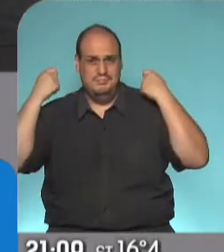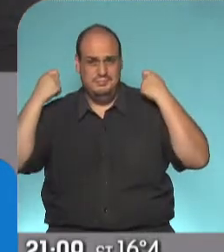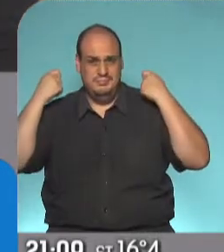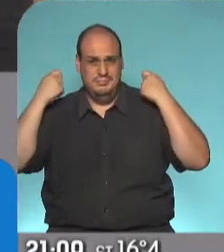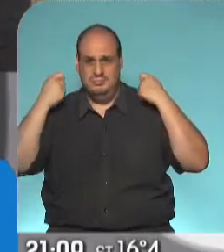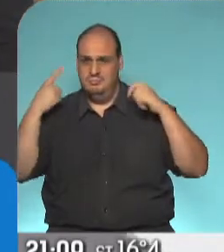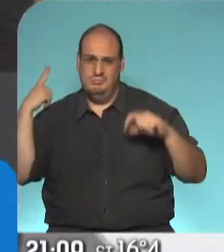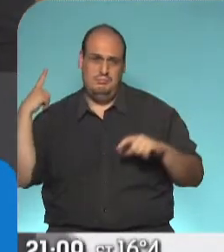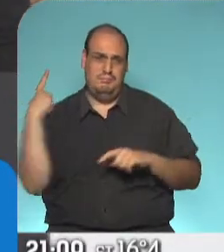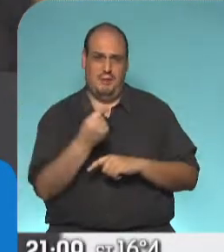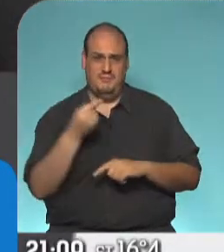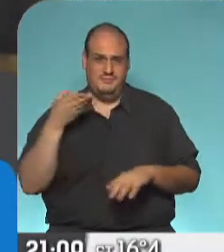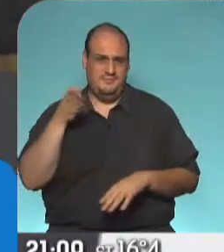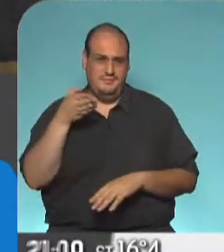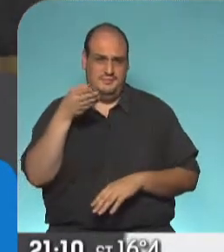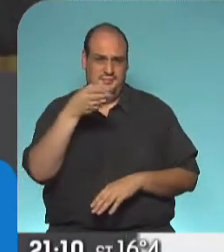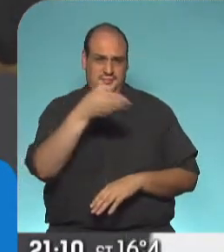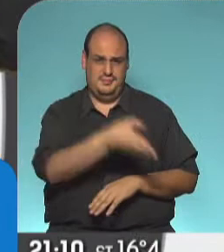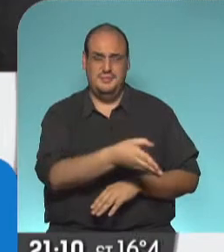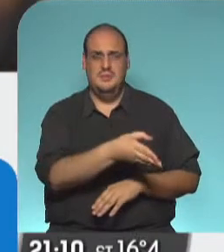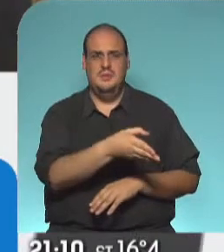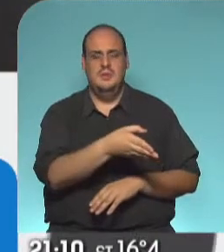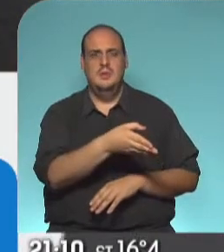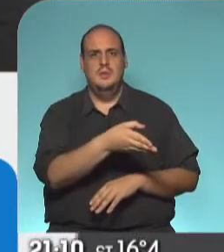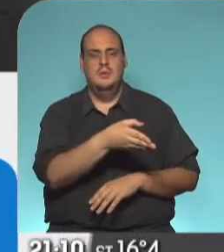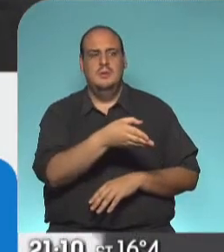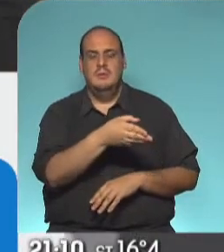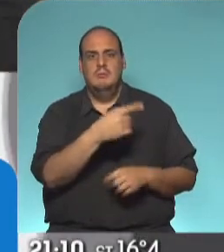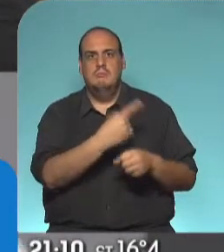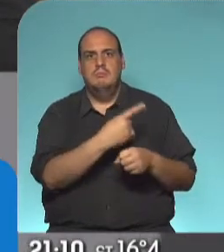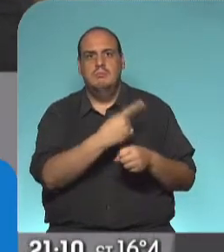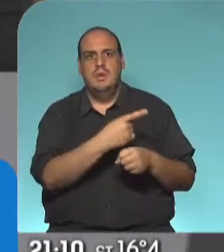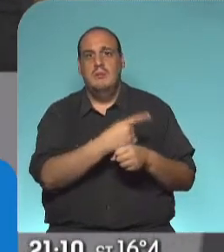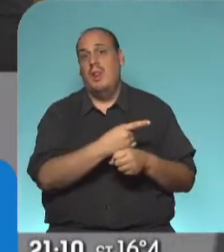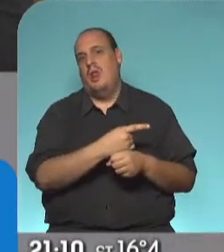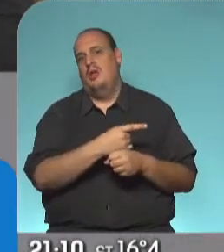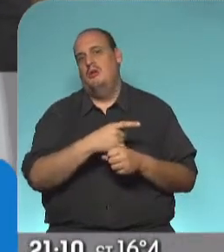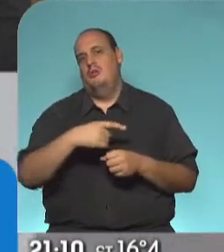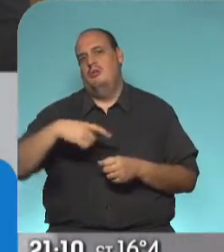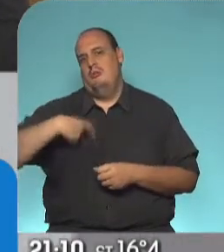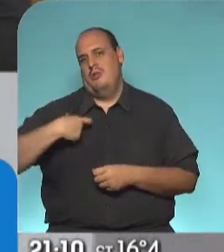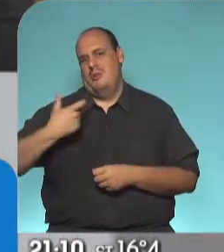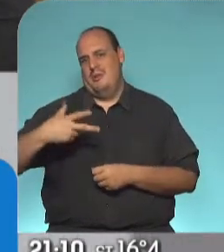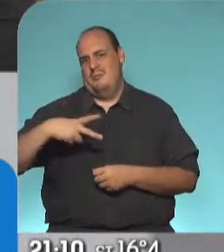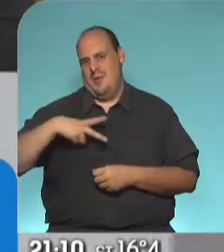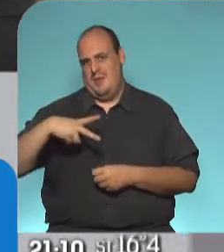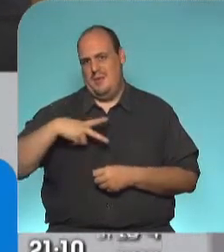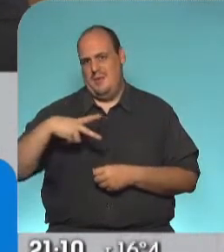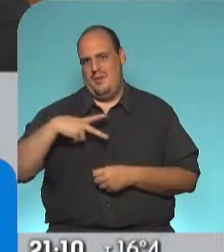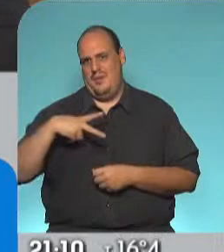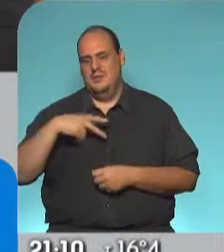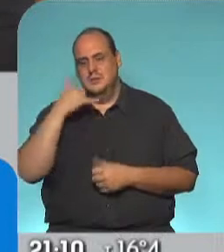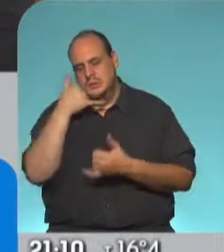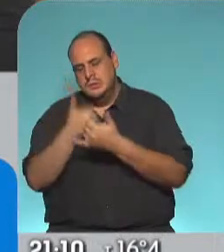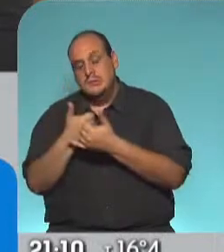Me fui y lo primero que hice fue hablar a la prepaga, que también estuve media hora para hacerles entender que mi papá